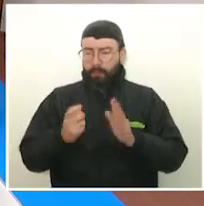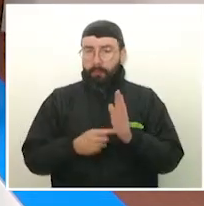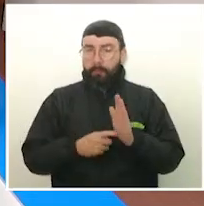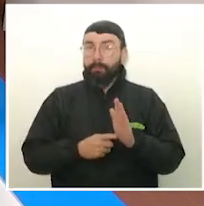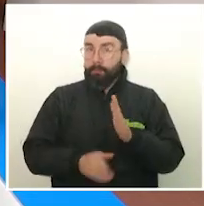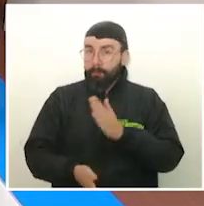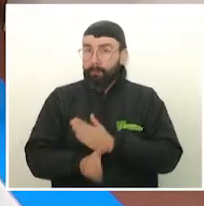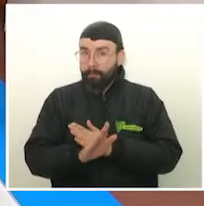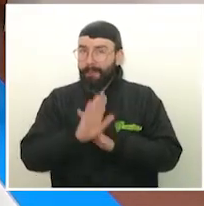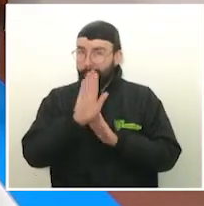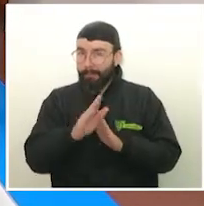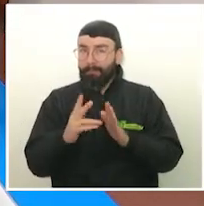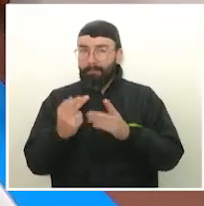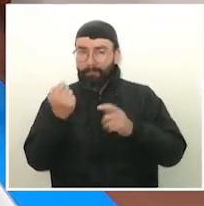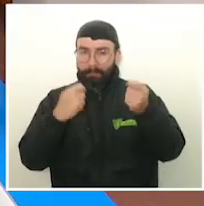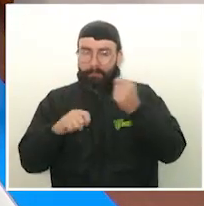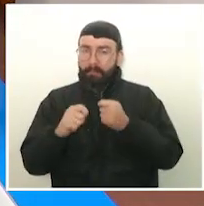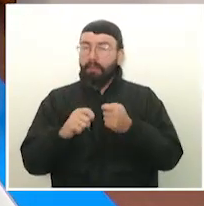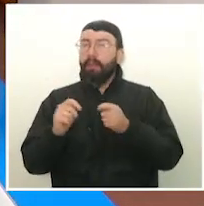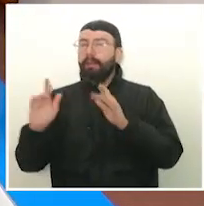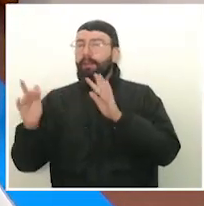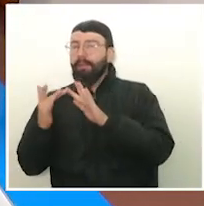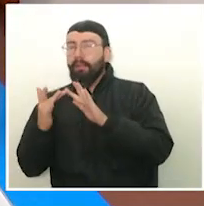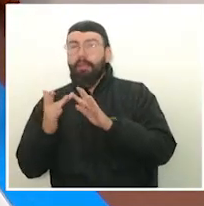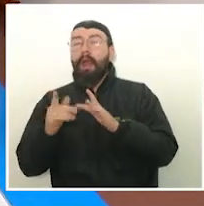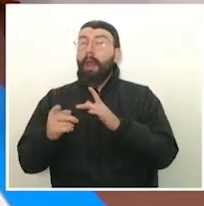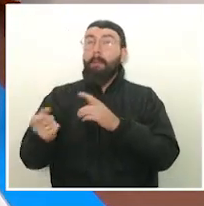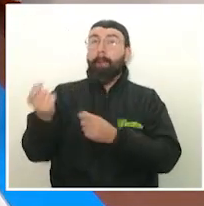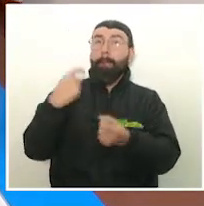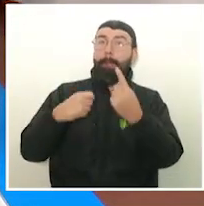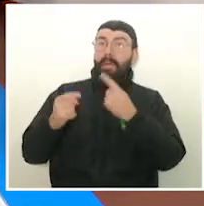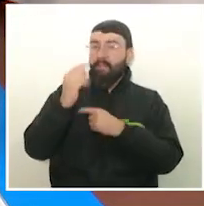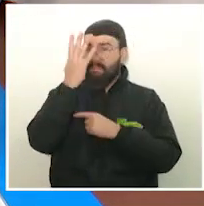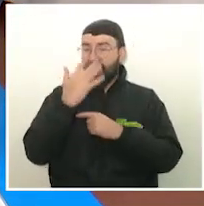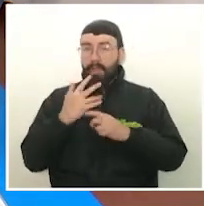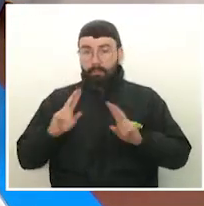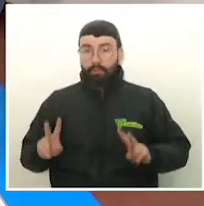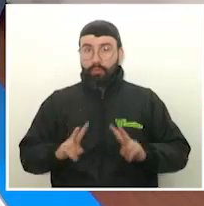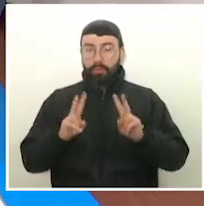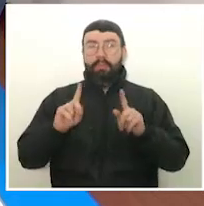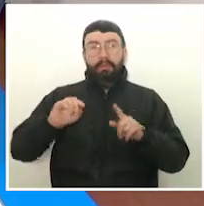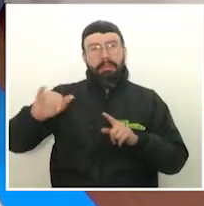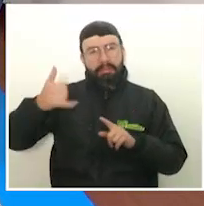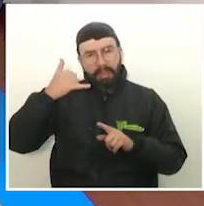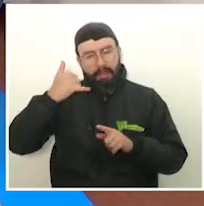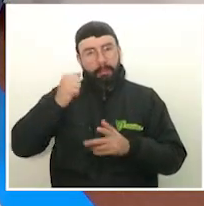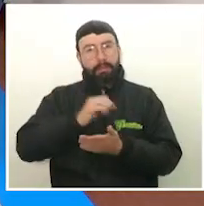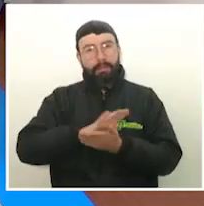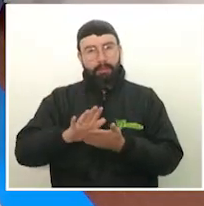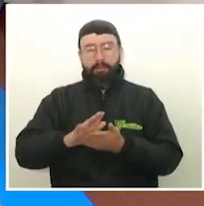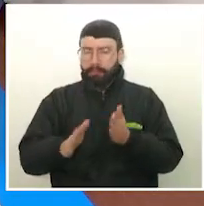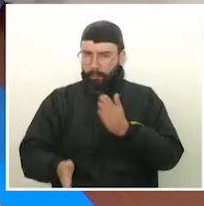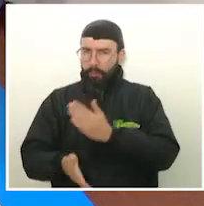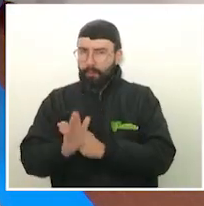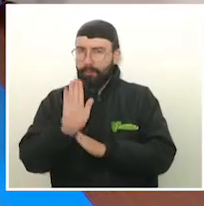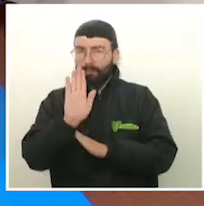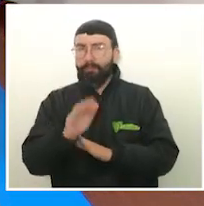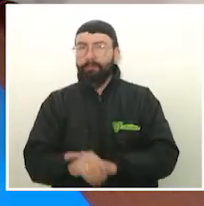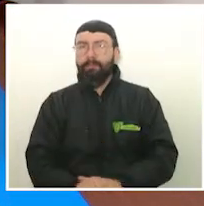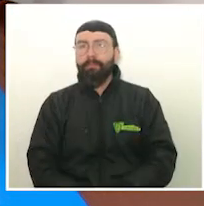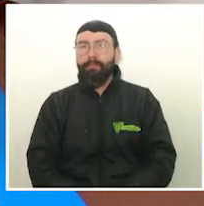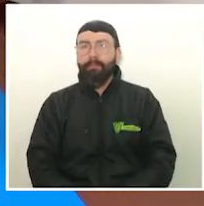Vital conectados, respondiendo a preguntas de Facebook Live en este momento y también recibiendo llamadas en vivo. Muy atentos porque seguimos en Conexión Vital.